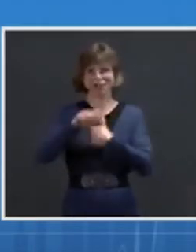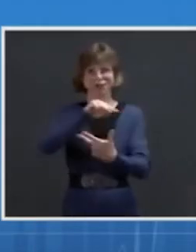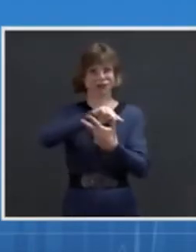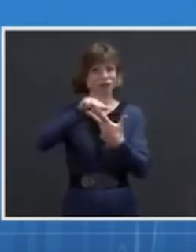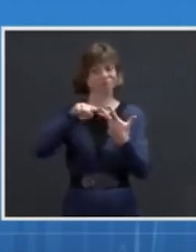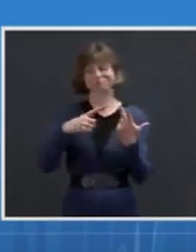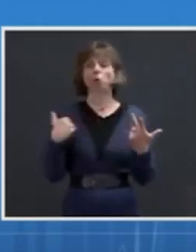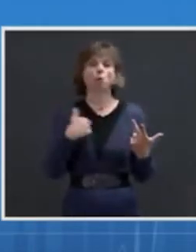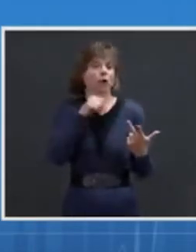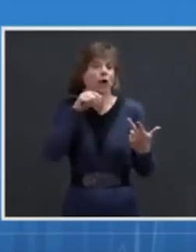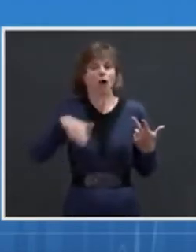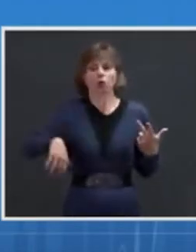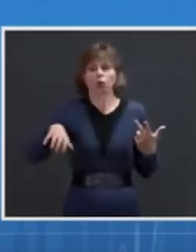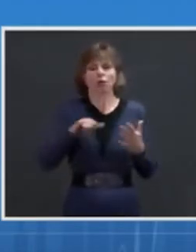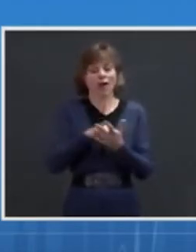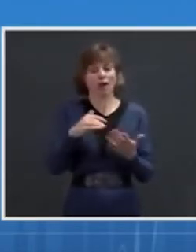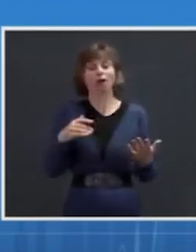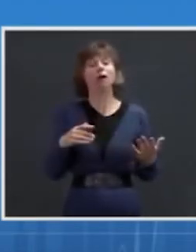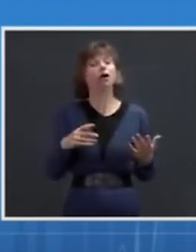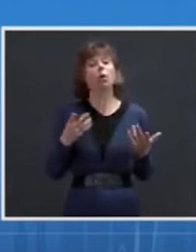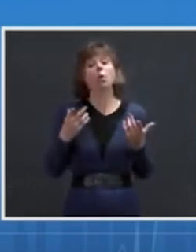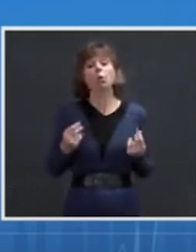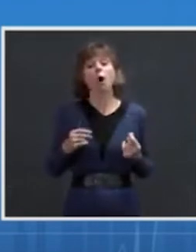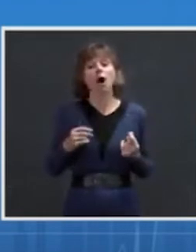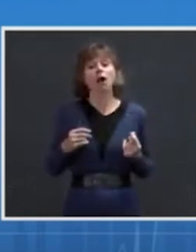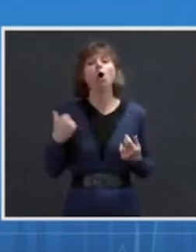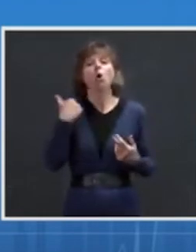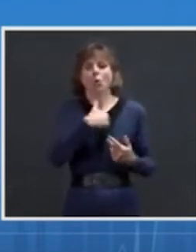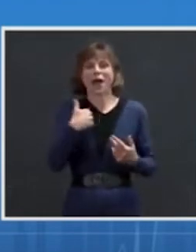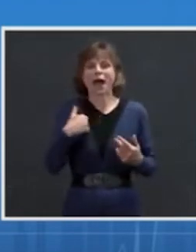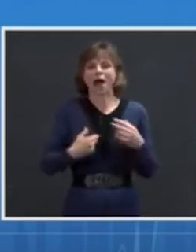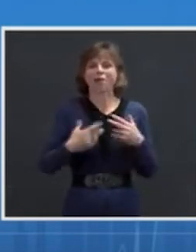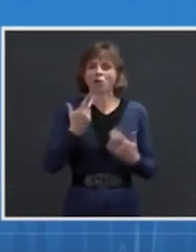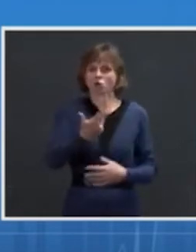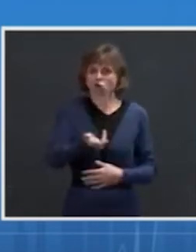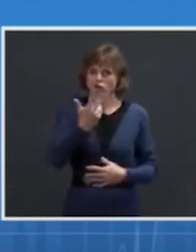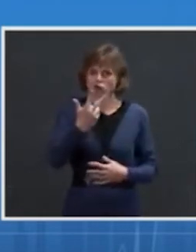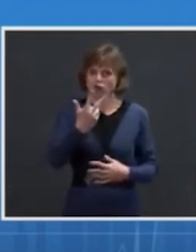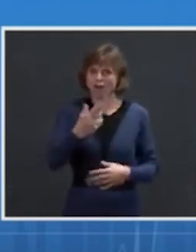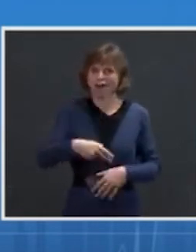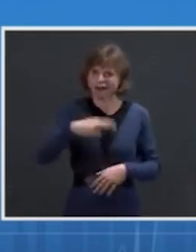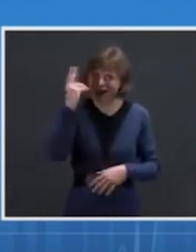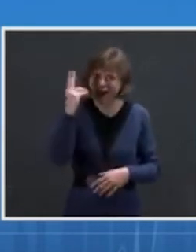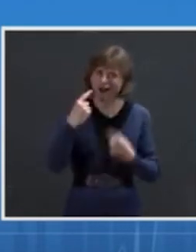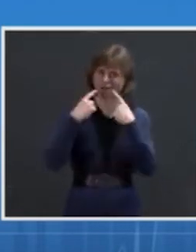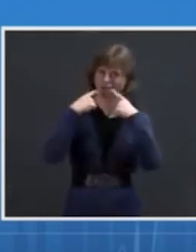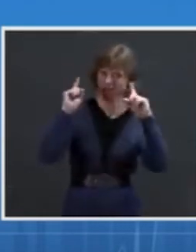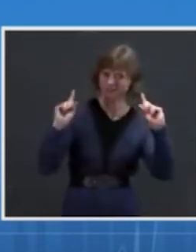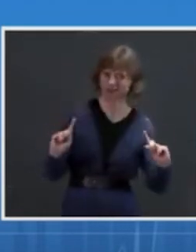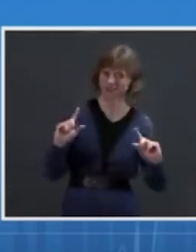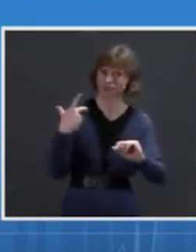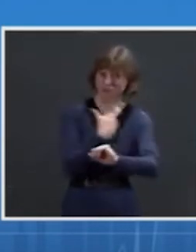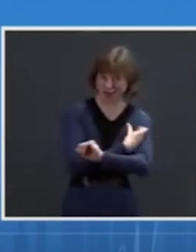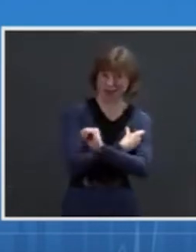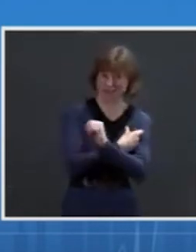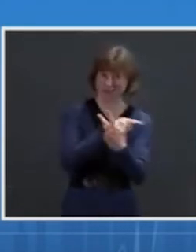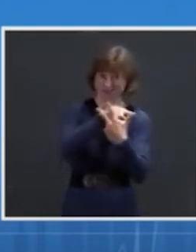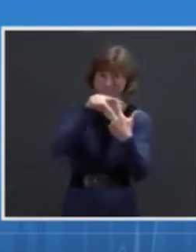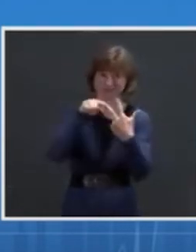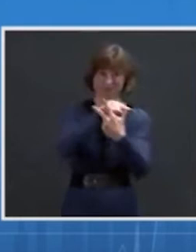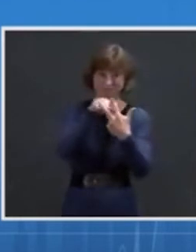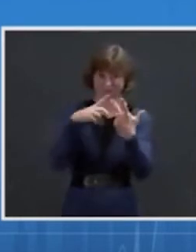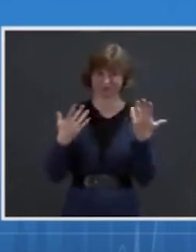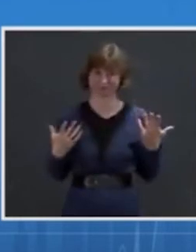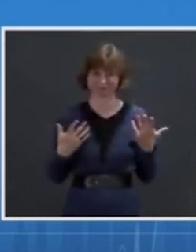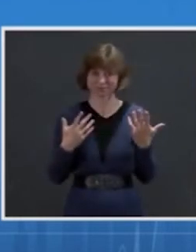hailee effects tenemos tres vacunas altamente eficaces que también como dice la doctora wilensky tienen un perfil de seguridad muy